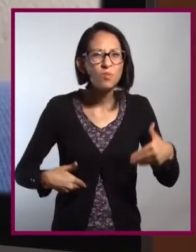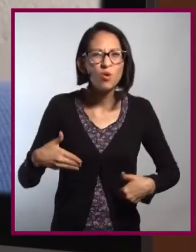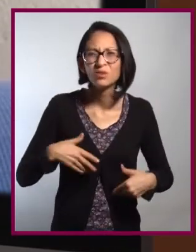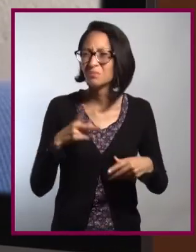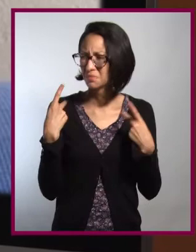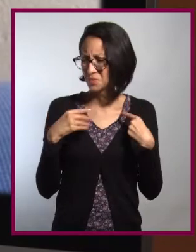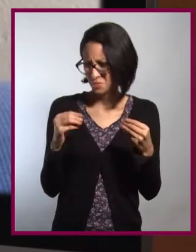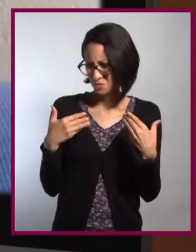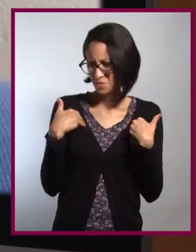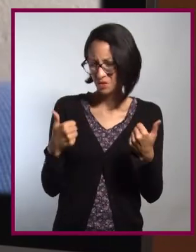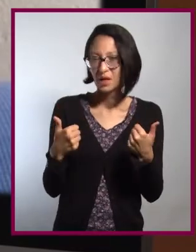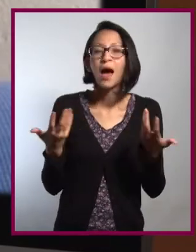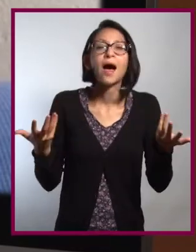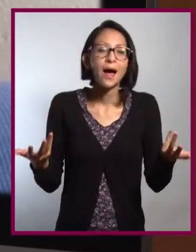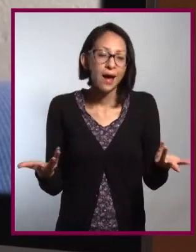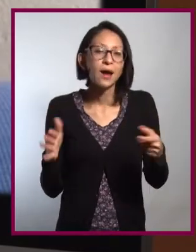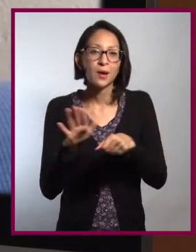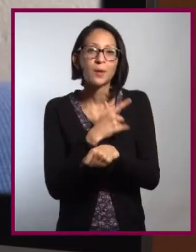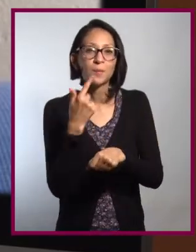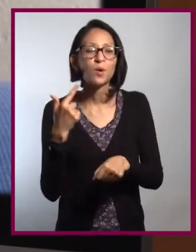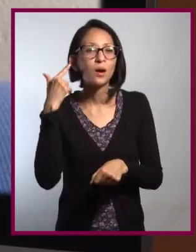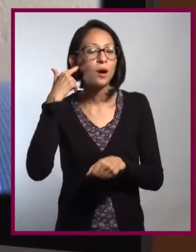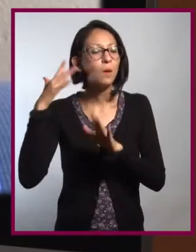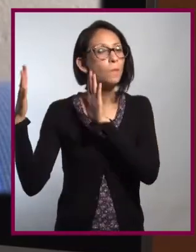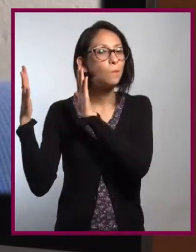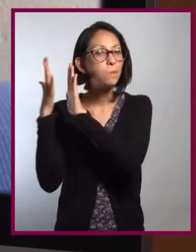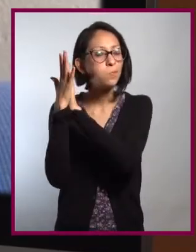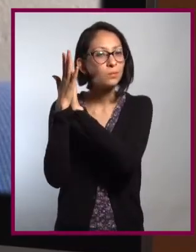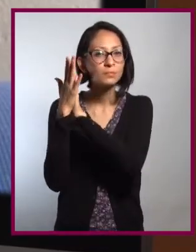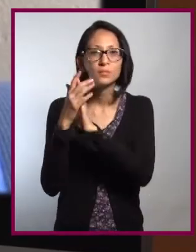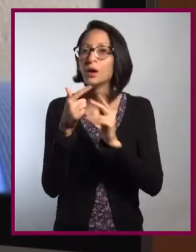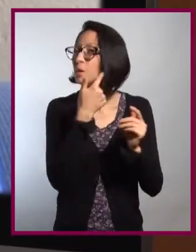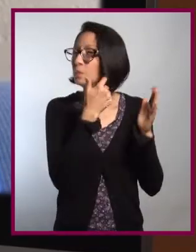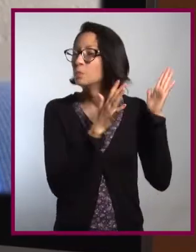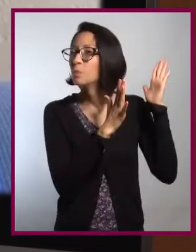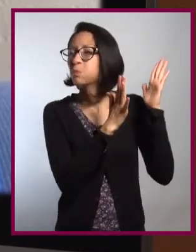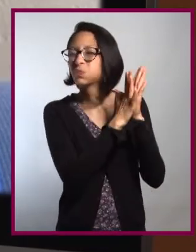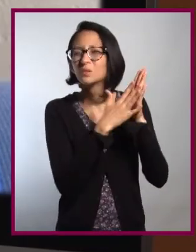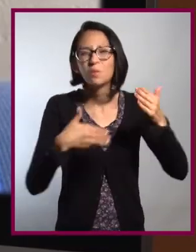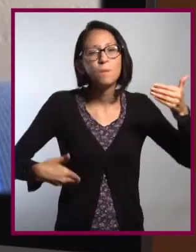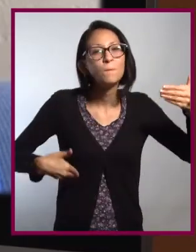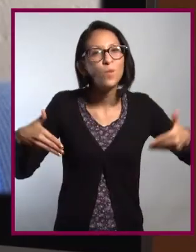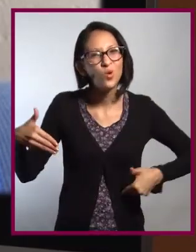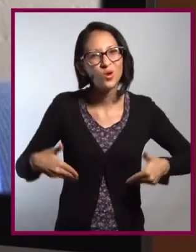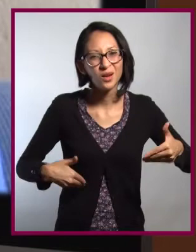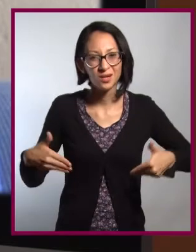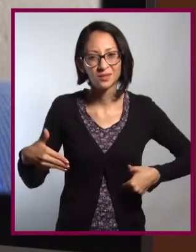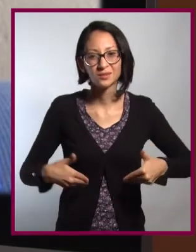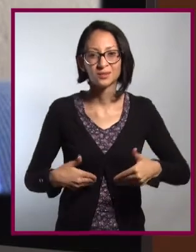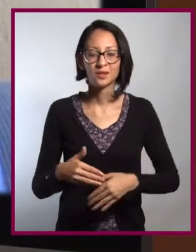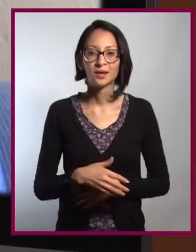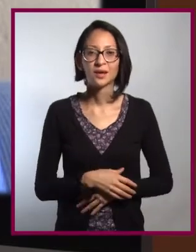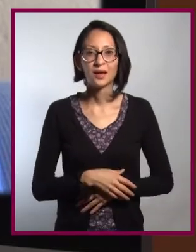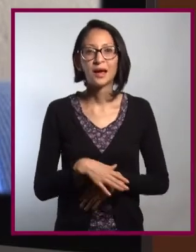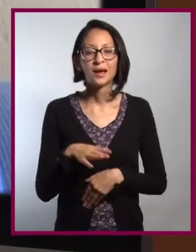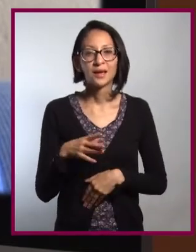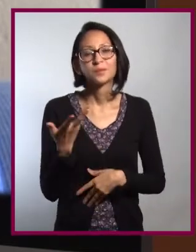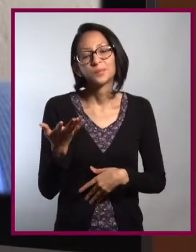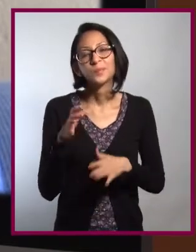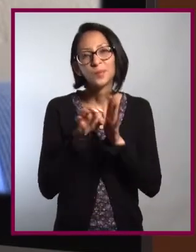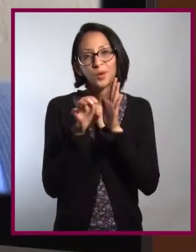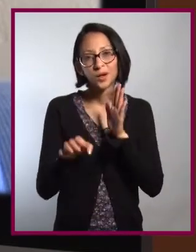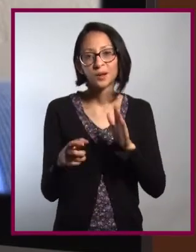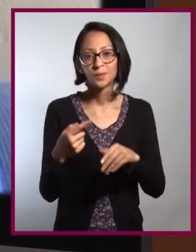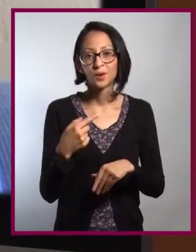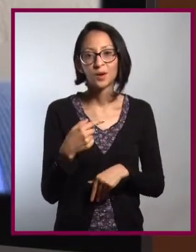los oídos, ¿no? Uno tiene que saber cómo destaparlos y pues a veces uno se vale de ciertas artimañas, como por ejemplo